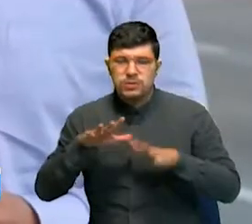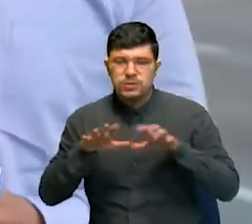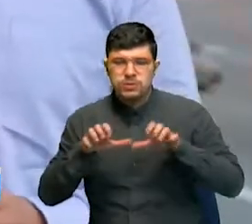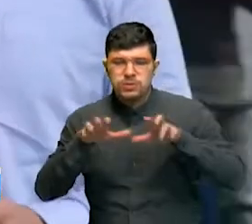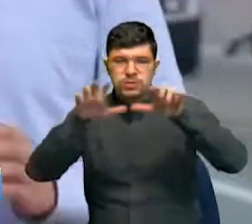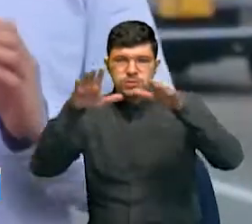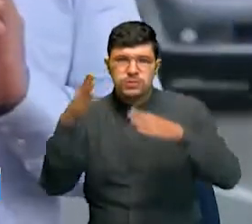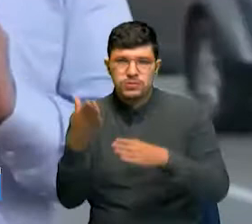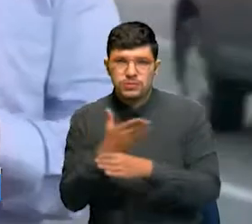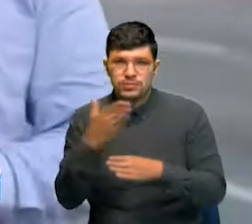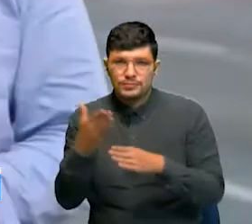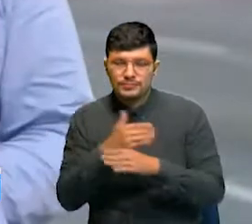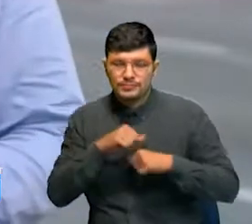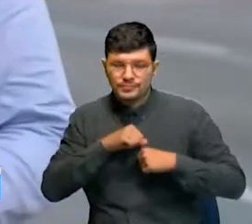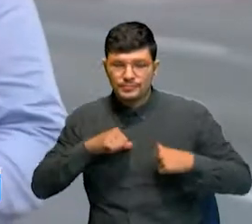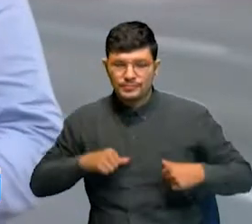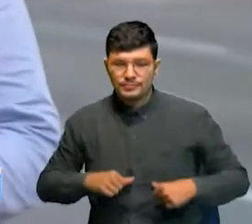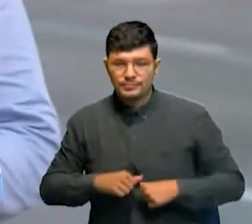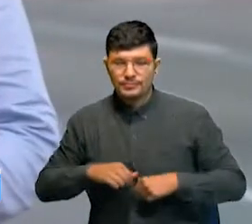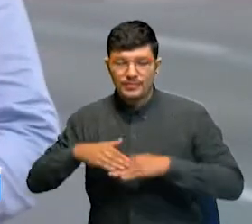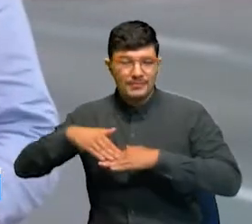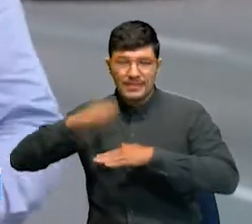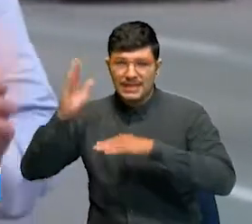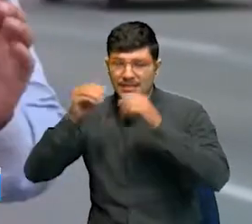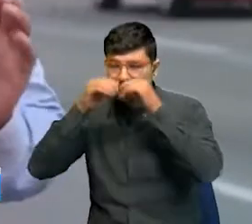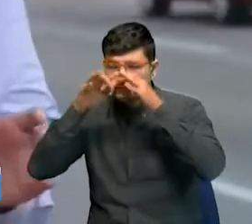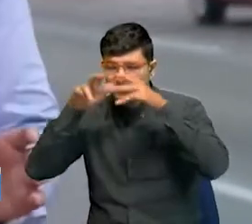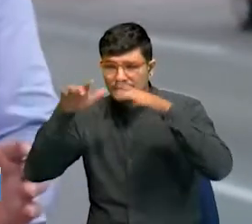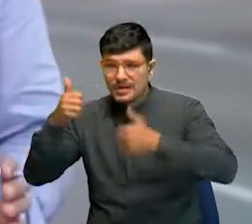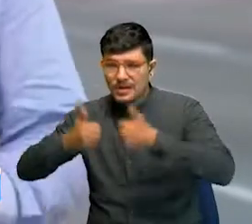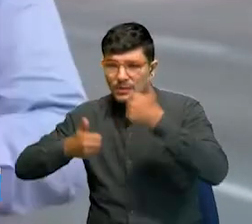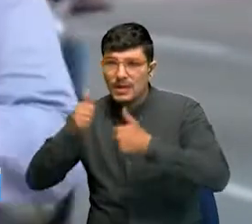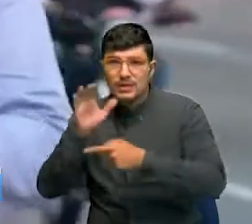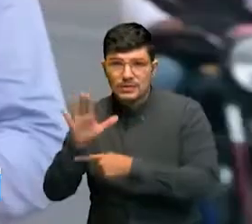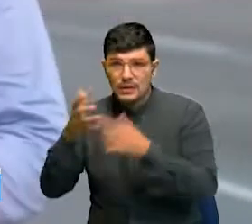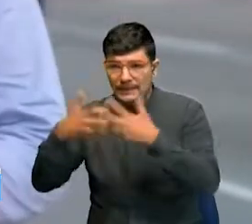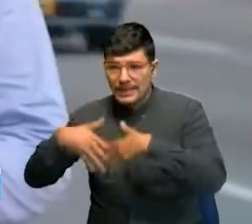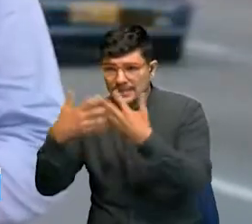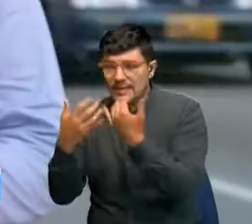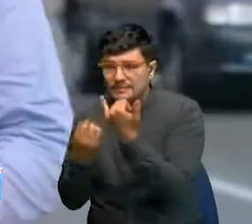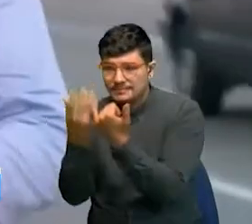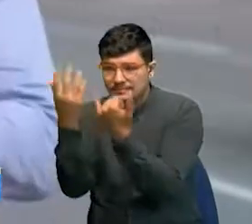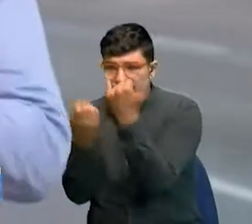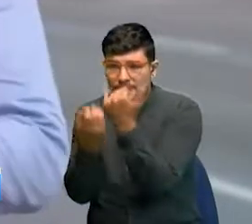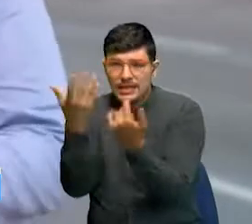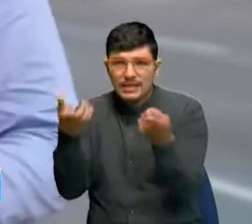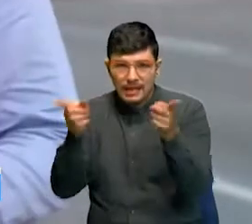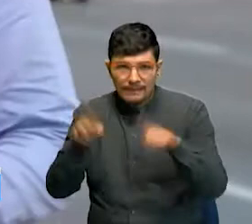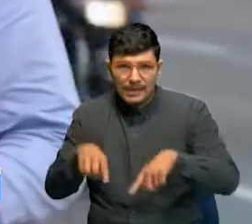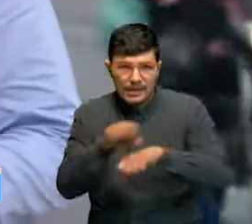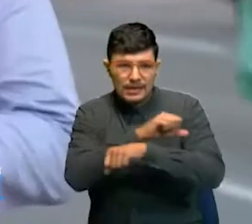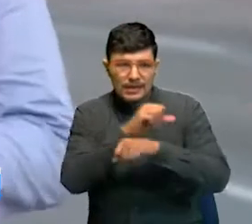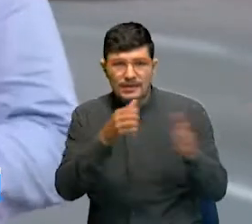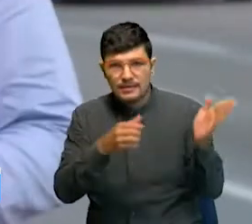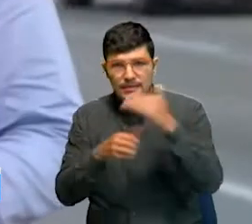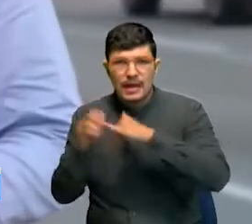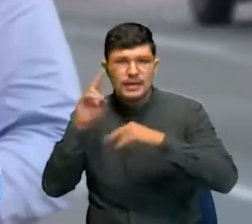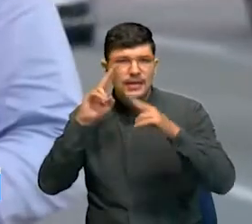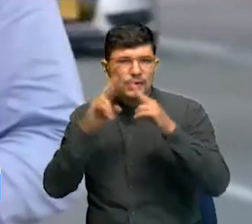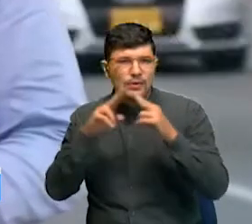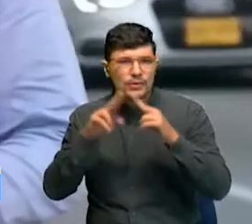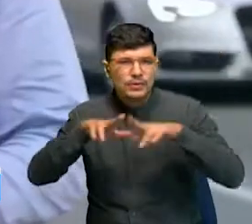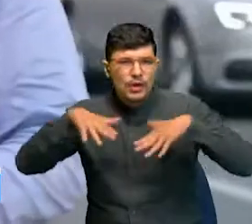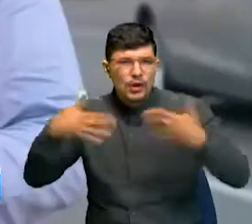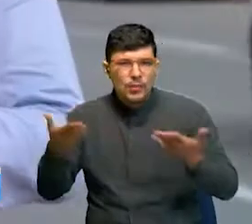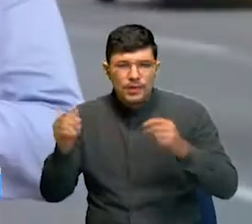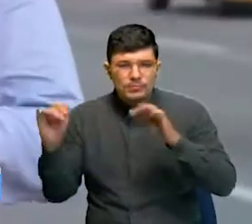cardiovasculares. Las mayores fuentes de contaminación son las industrias y los vehículos. Acompáñenme a conocer cómo está el aire